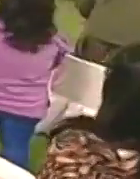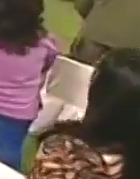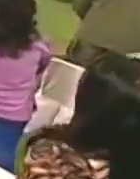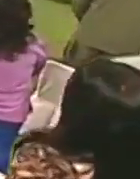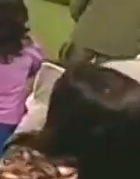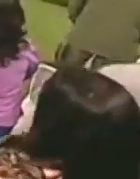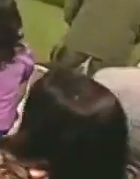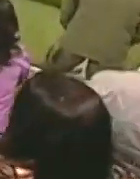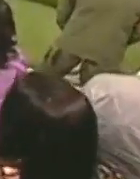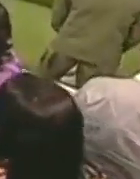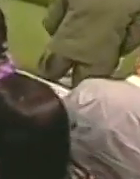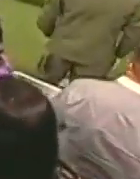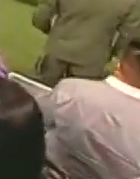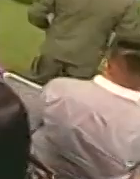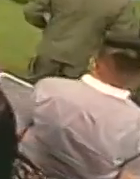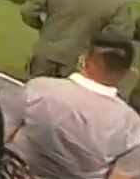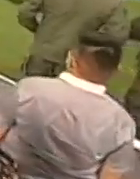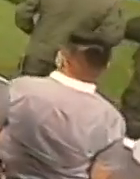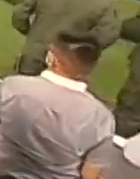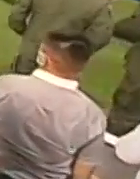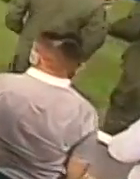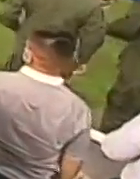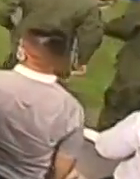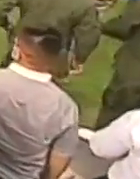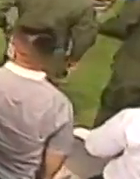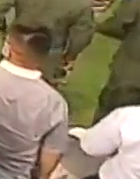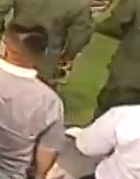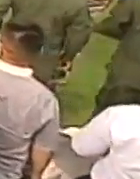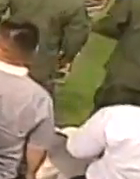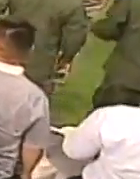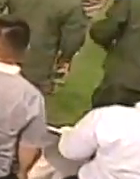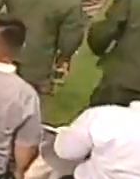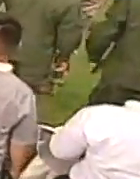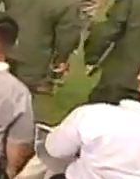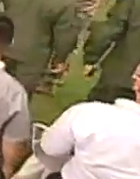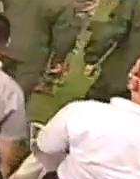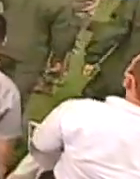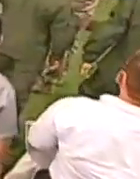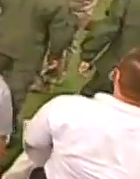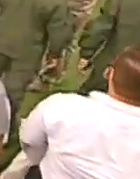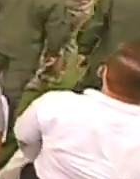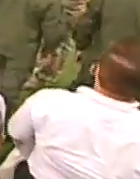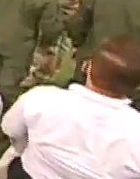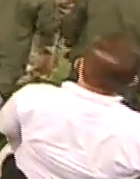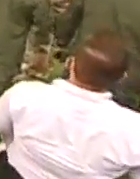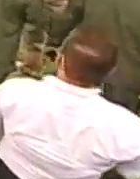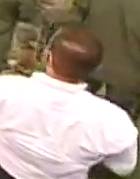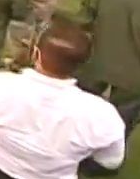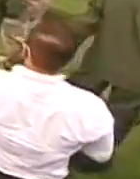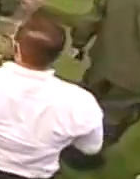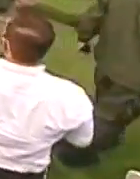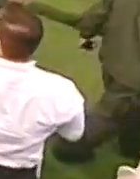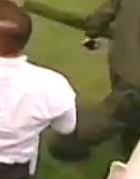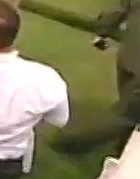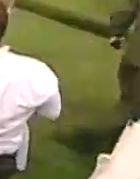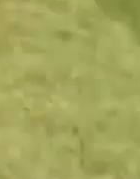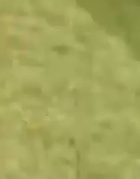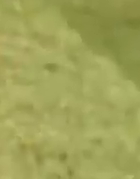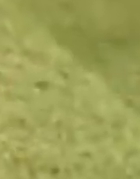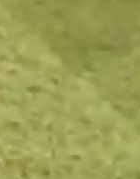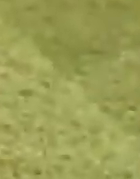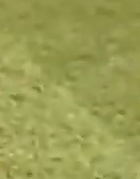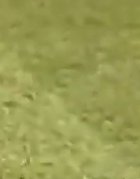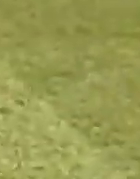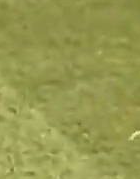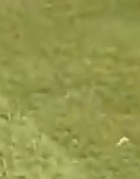En la unión está la fuerza y usted aquí lo está logrando. Alma vieja vagabunda, que esté te negrito hablando. A todos los militares